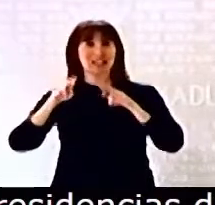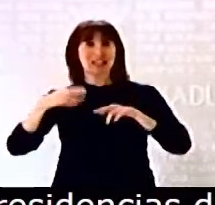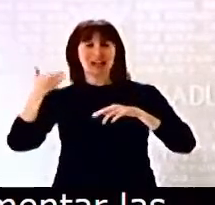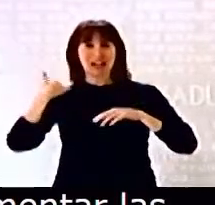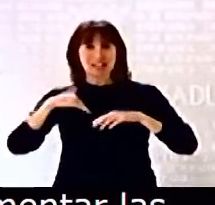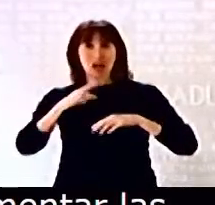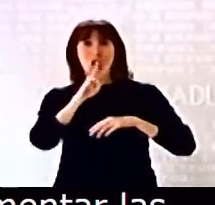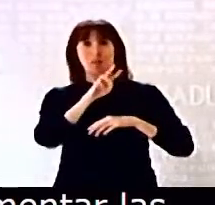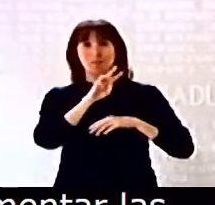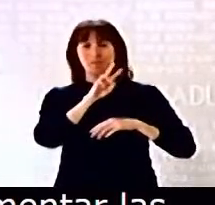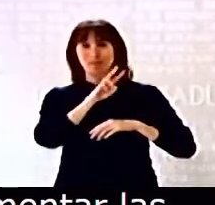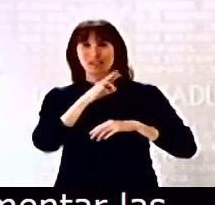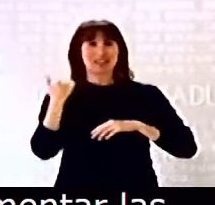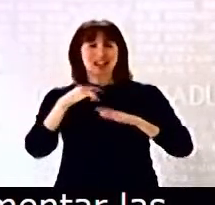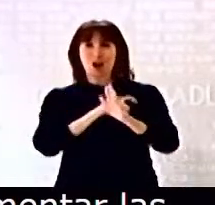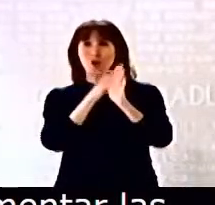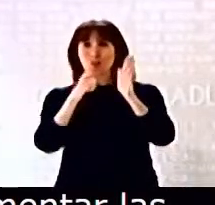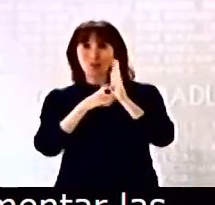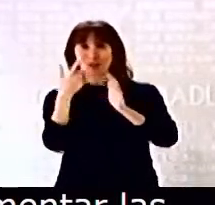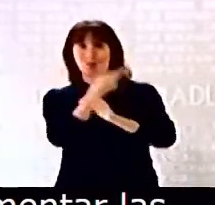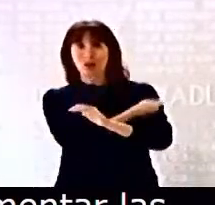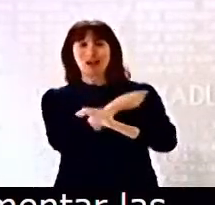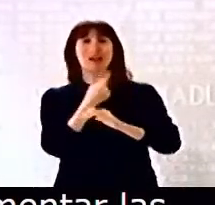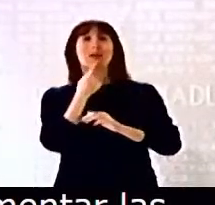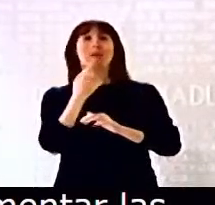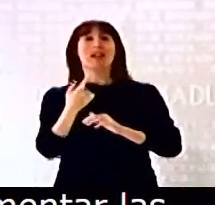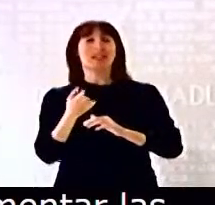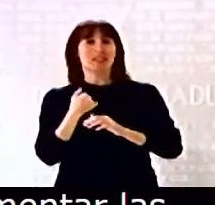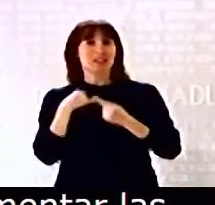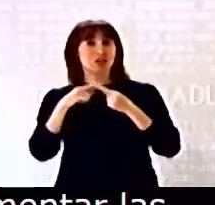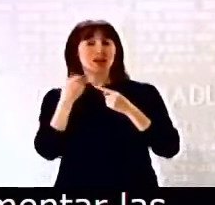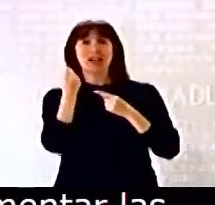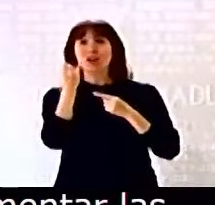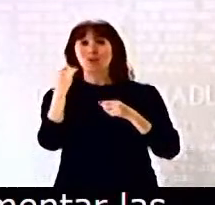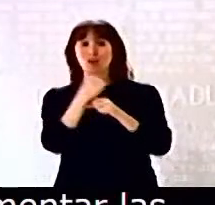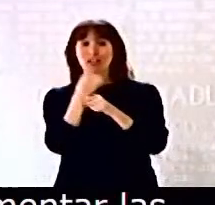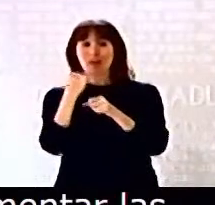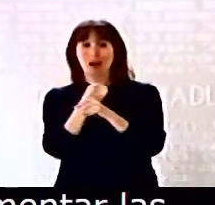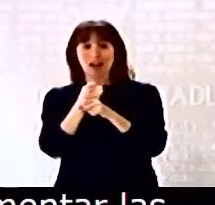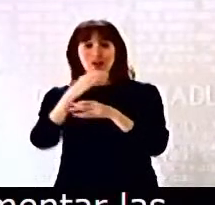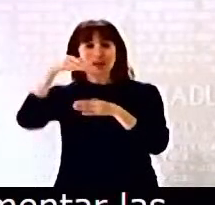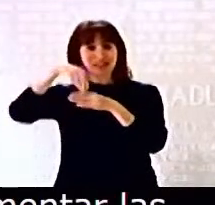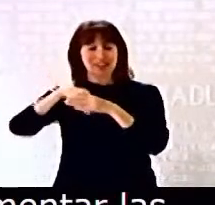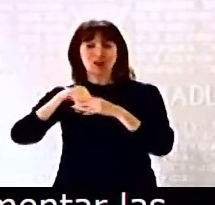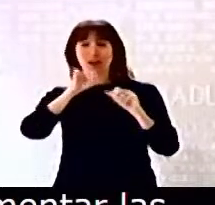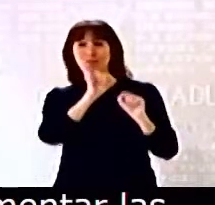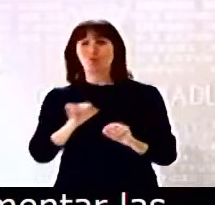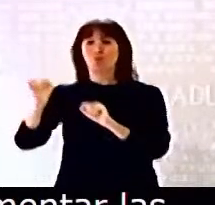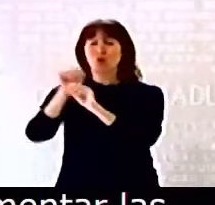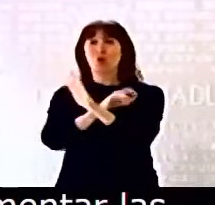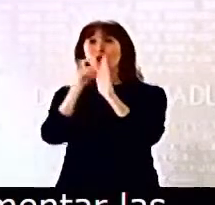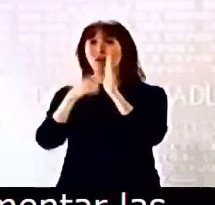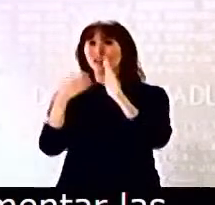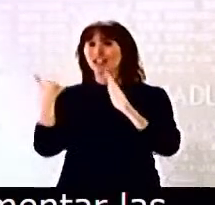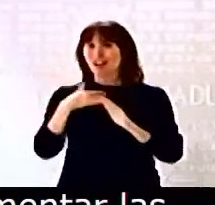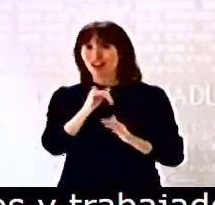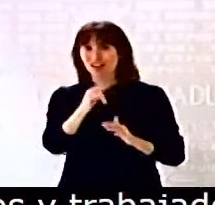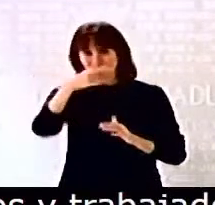28 días, eso por una parte, y por otra parte el número de internos y trabajadores que ya son inmunes en la comunidad a día de hoy.